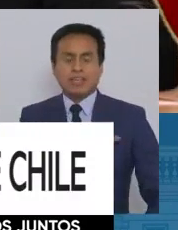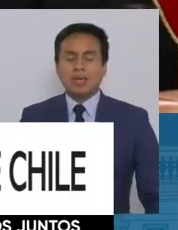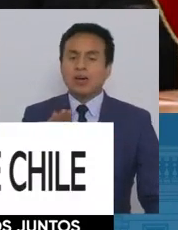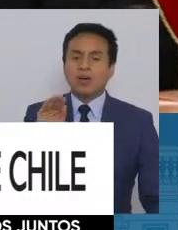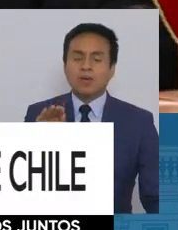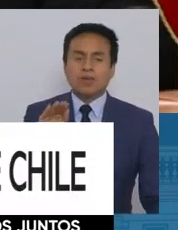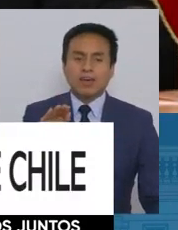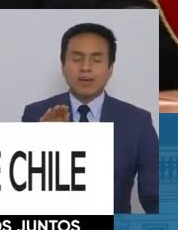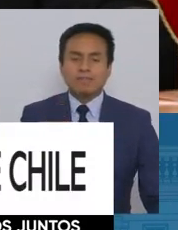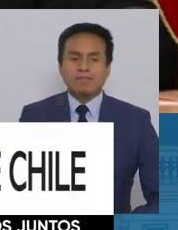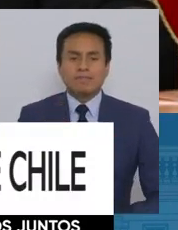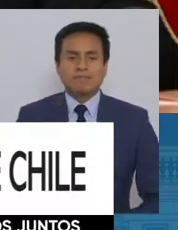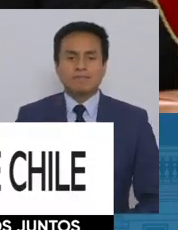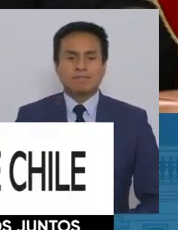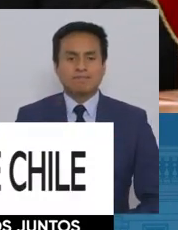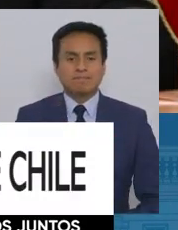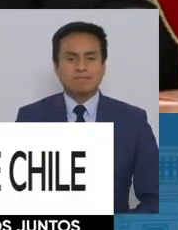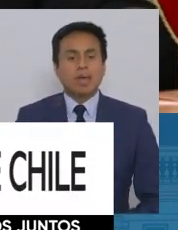Oiga,